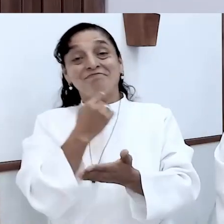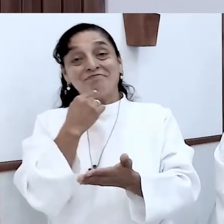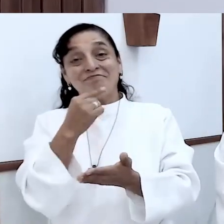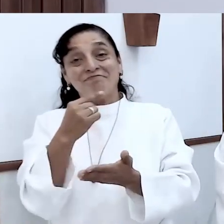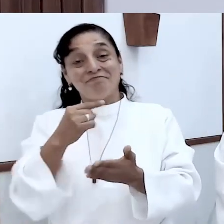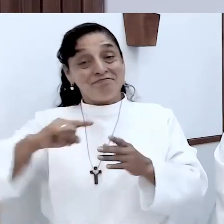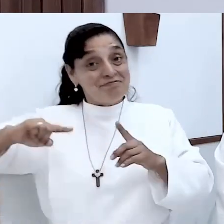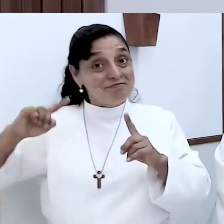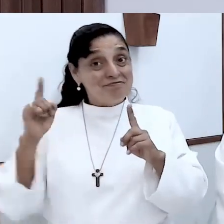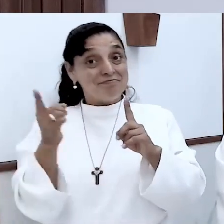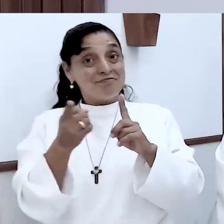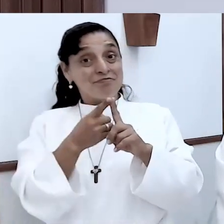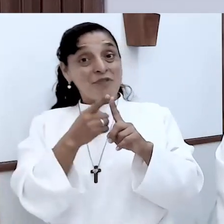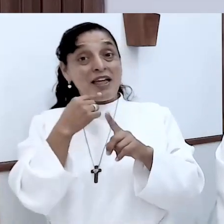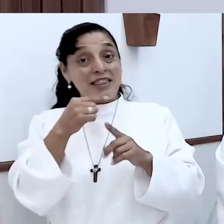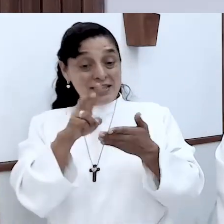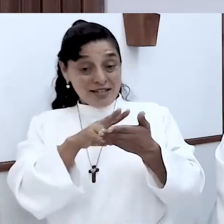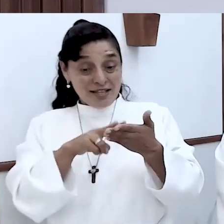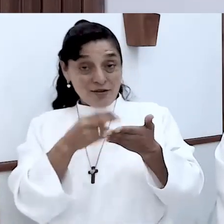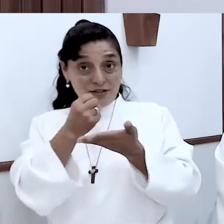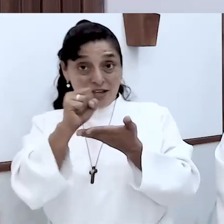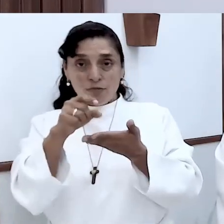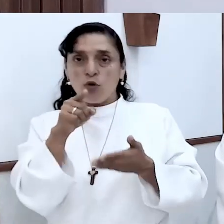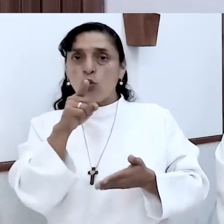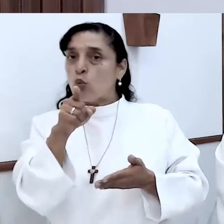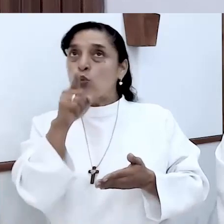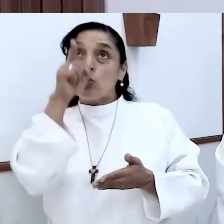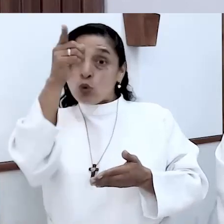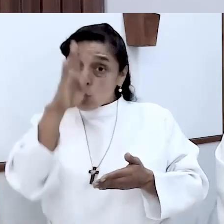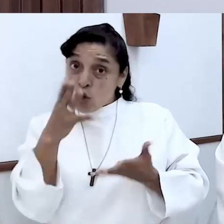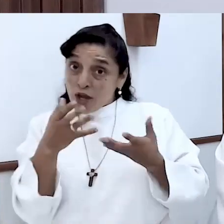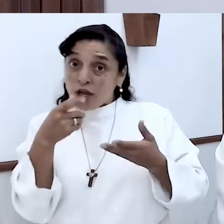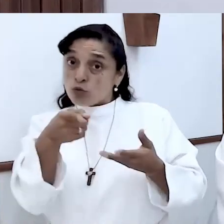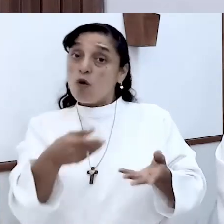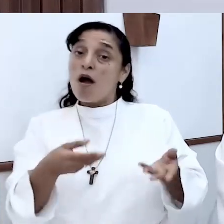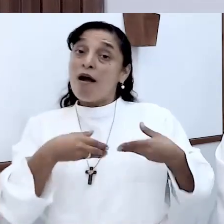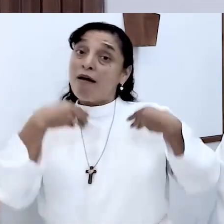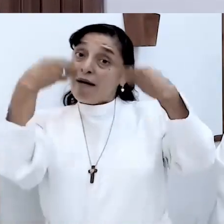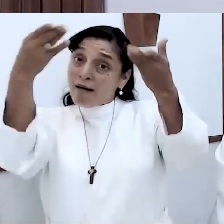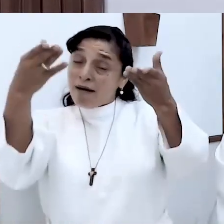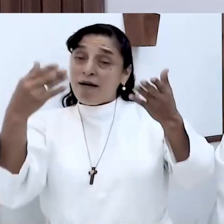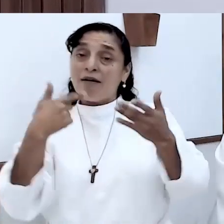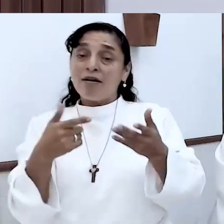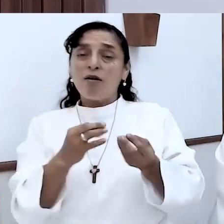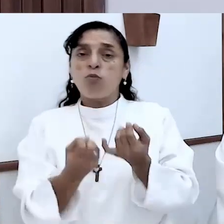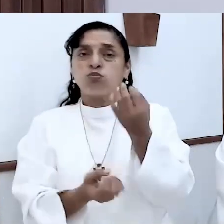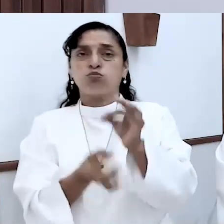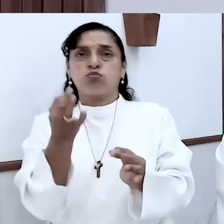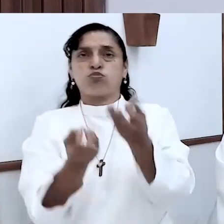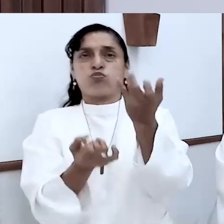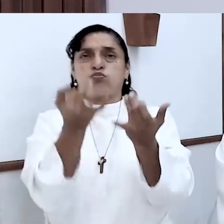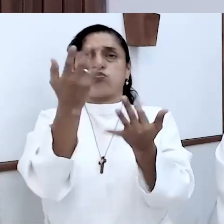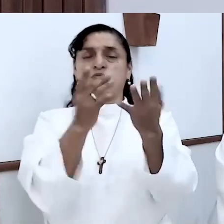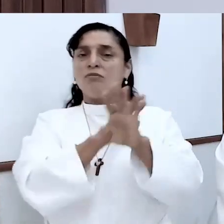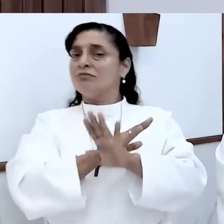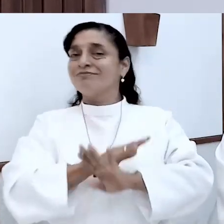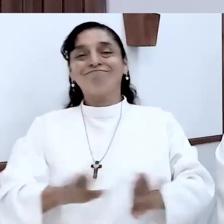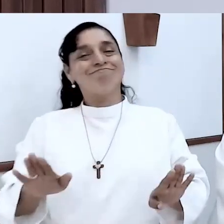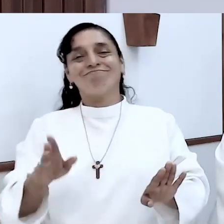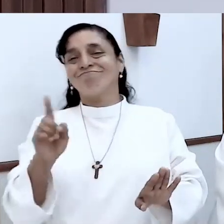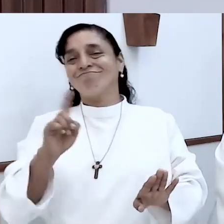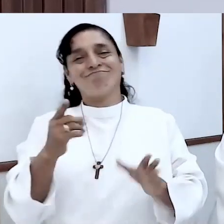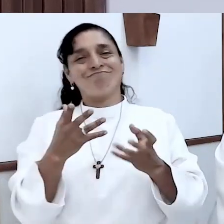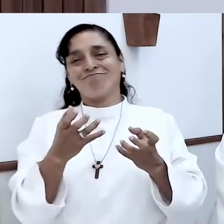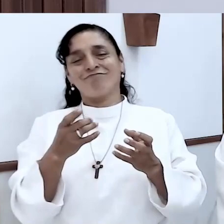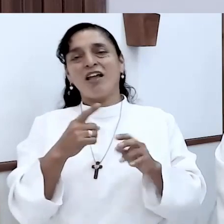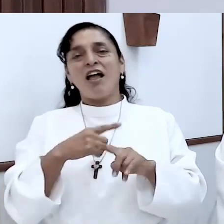¿no? Tú no quieres sacrificios ni ofrendas. No quieres holocaustos. Ya no, se acabaron. Entonces